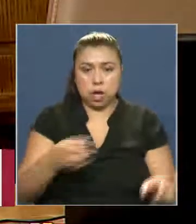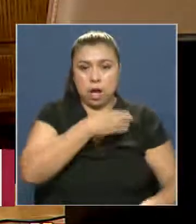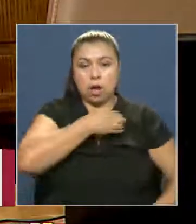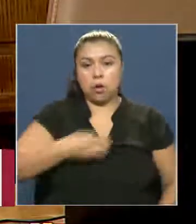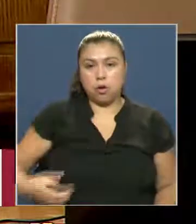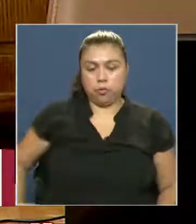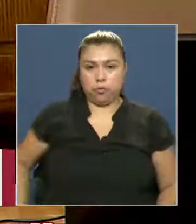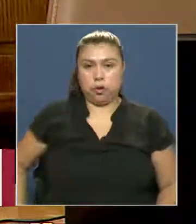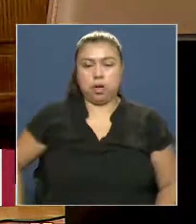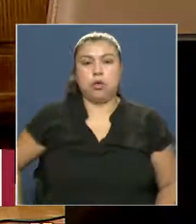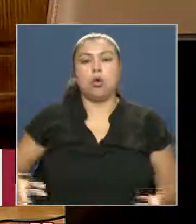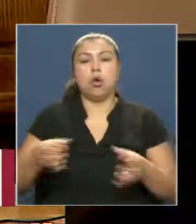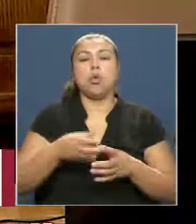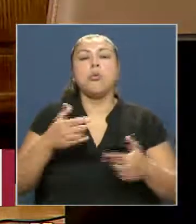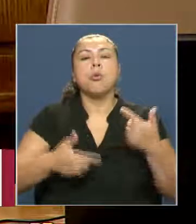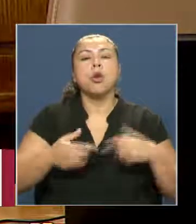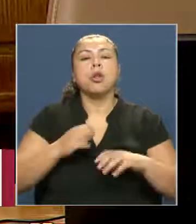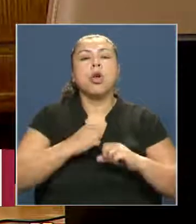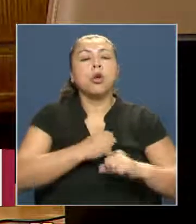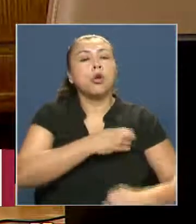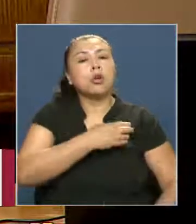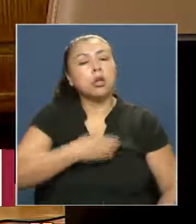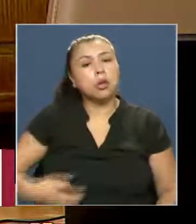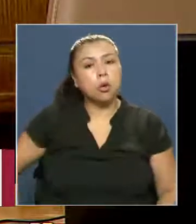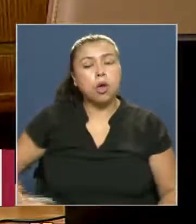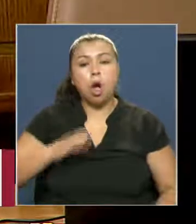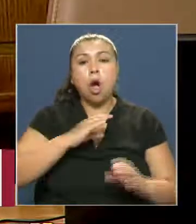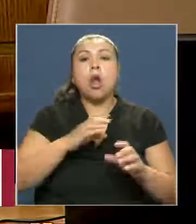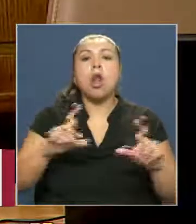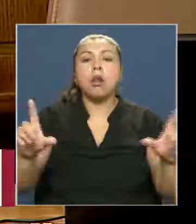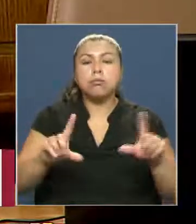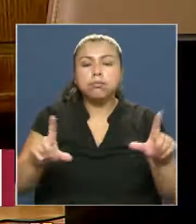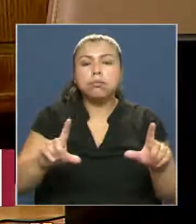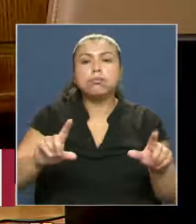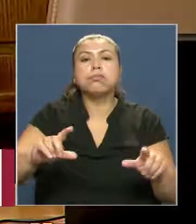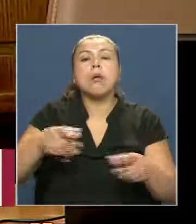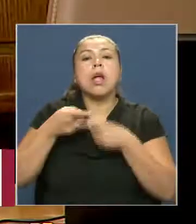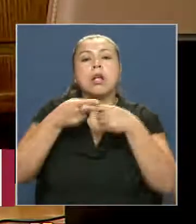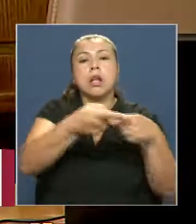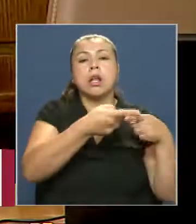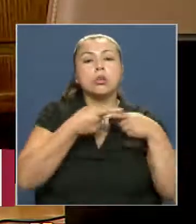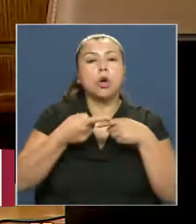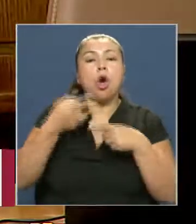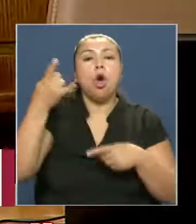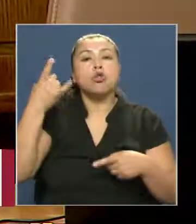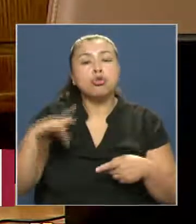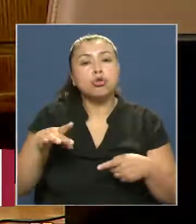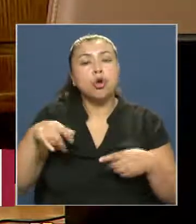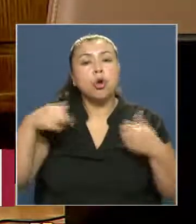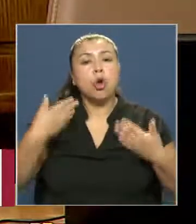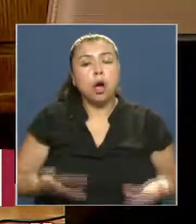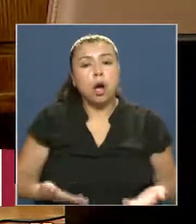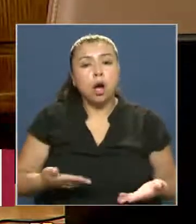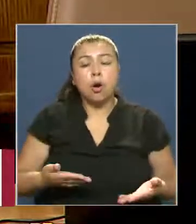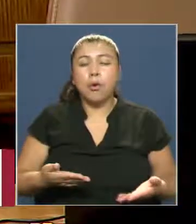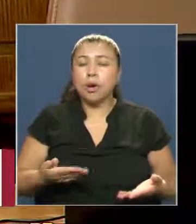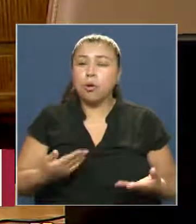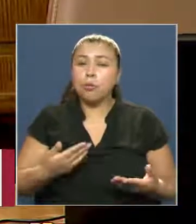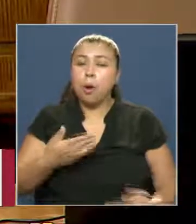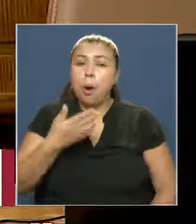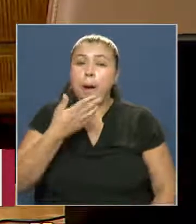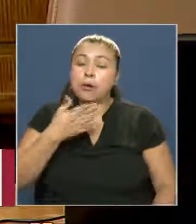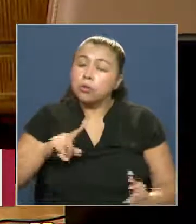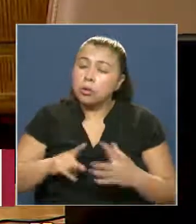gobierno y la oposición, los comunicadores sociales y la sociedad. Solo superaremos esta crisis si